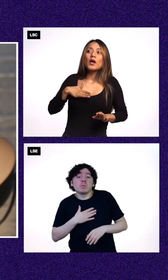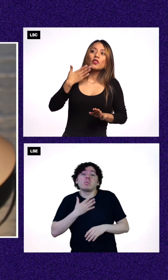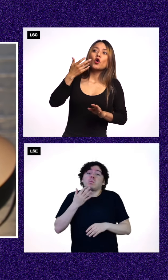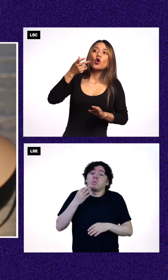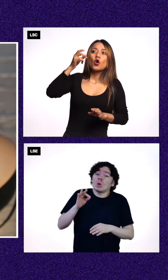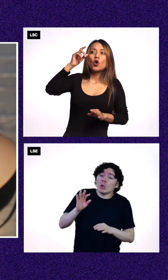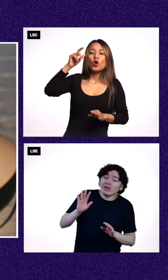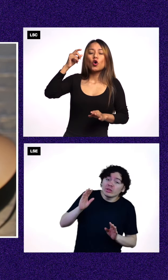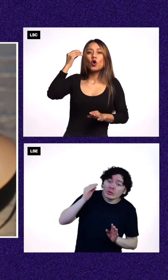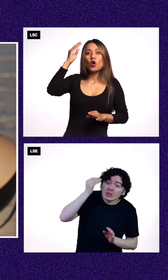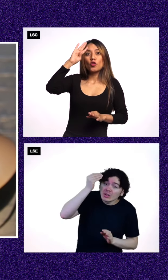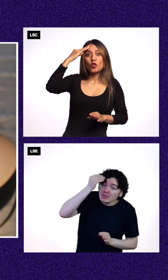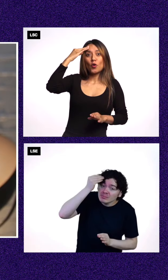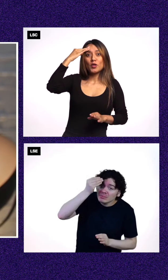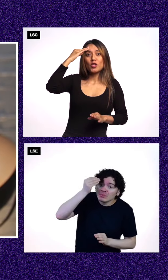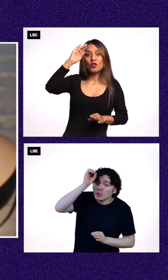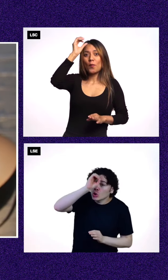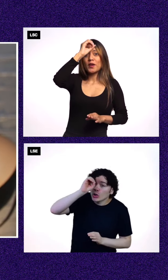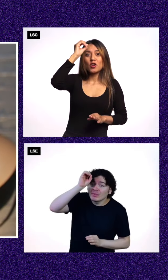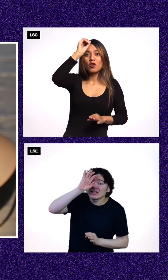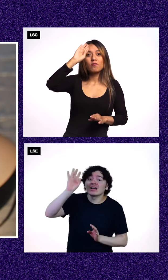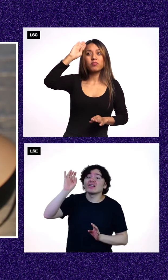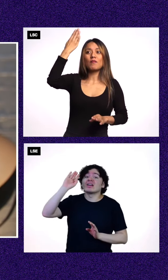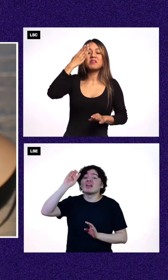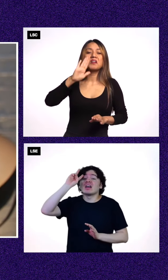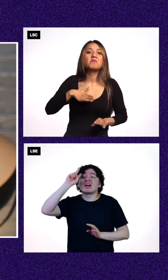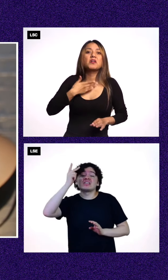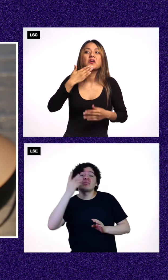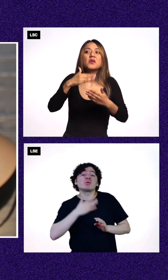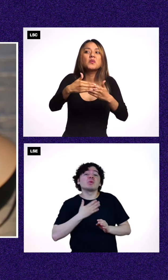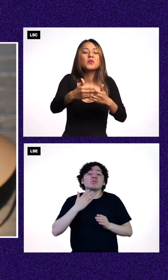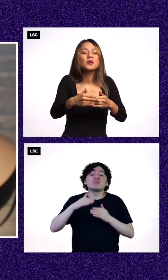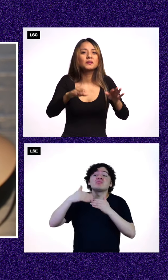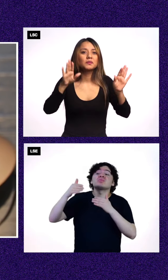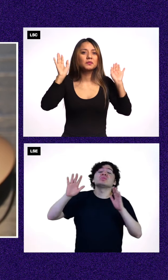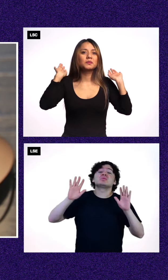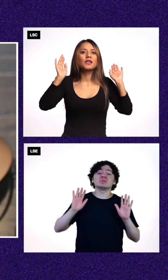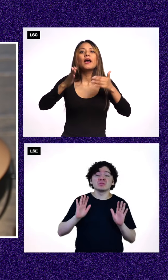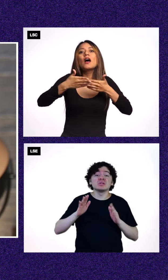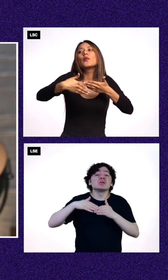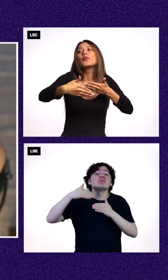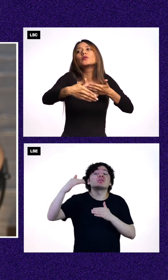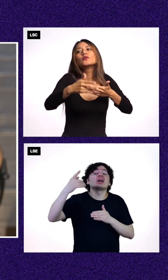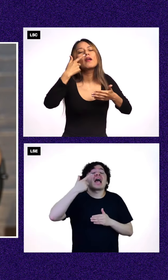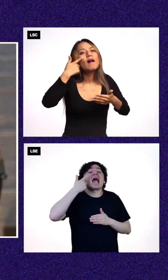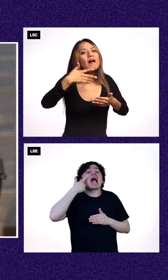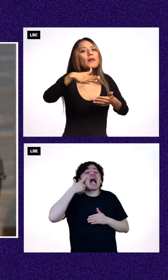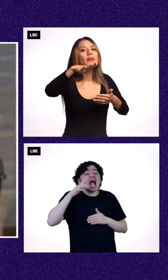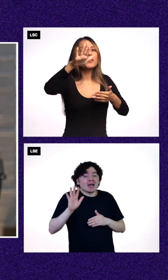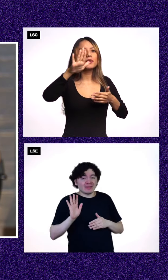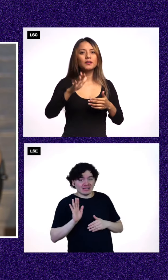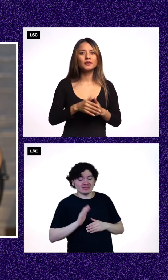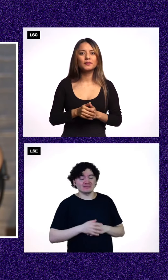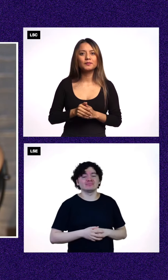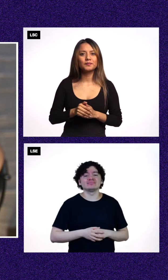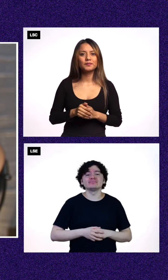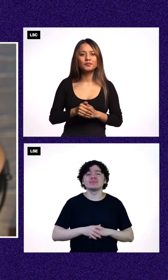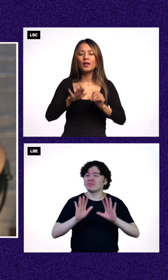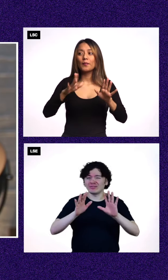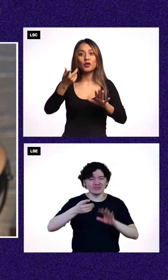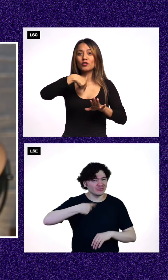Eso no está bien. No lo está. Tenemos que vivir nuestras vidas apoyando, animando,